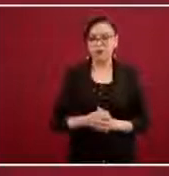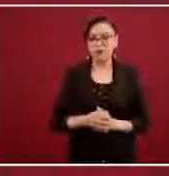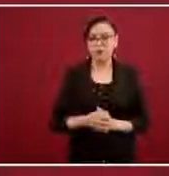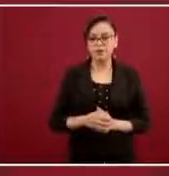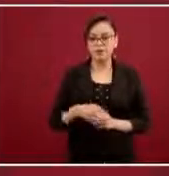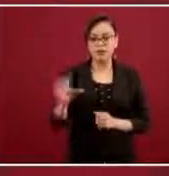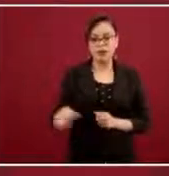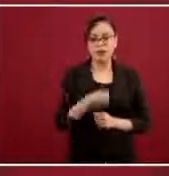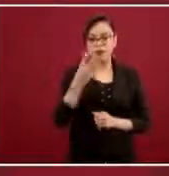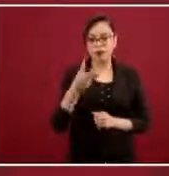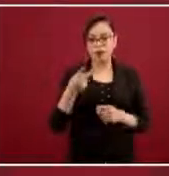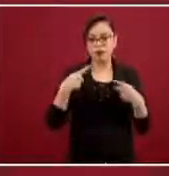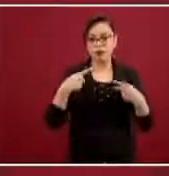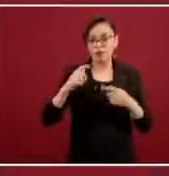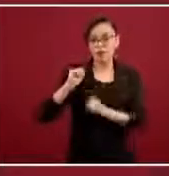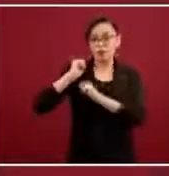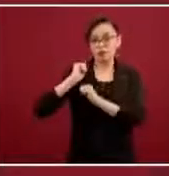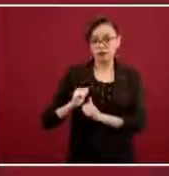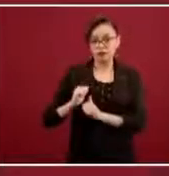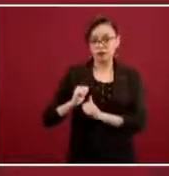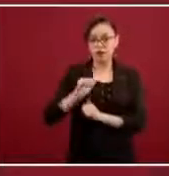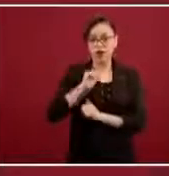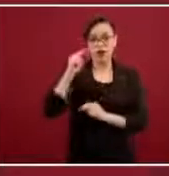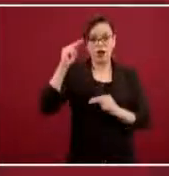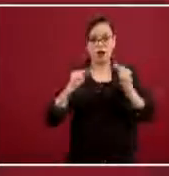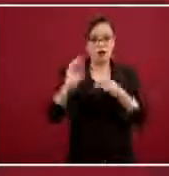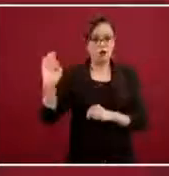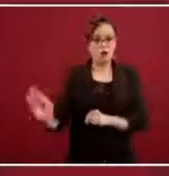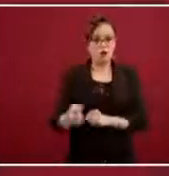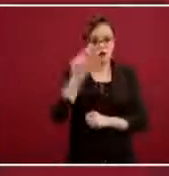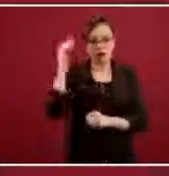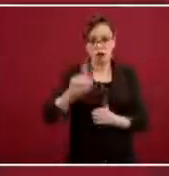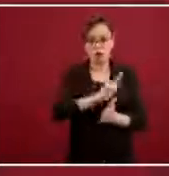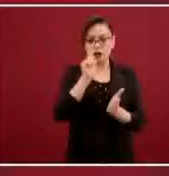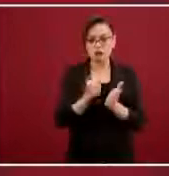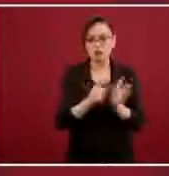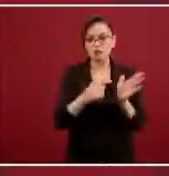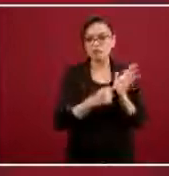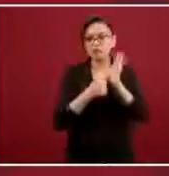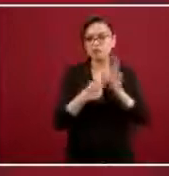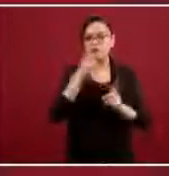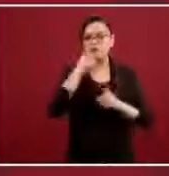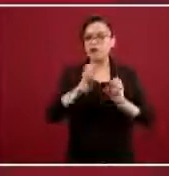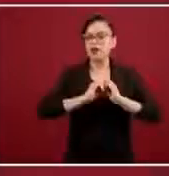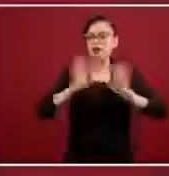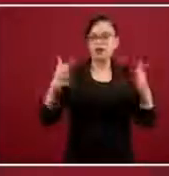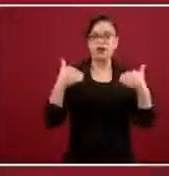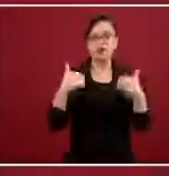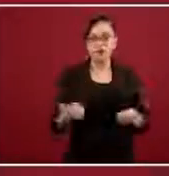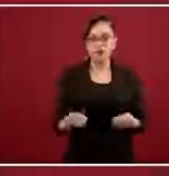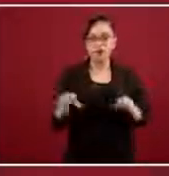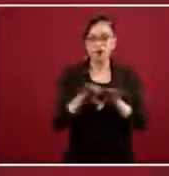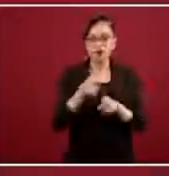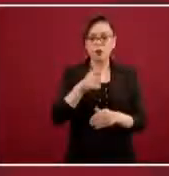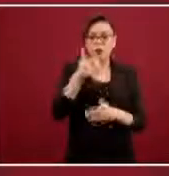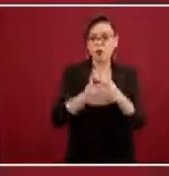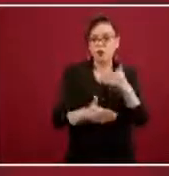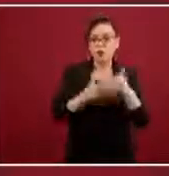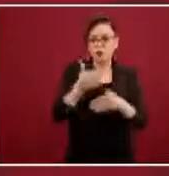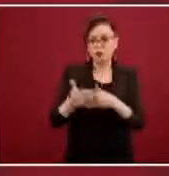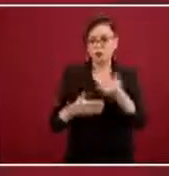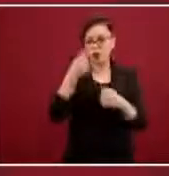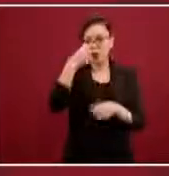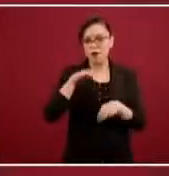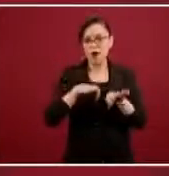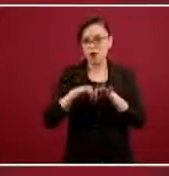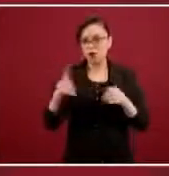3 autoridades de nivel federal. La ley es muy clara sobre cómo se ocurre el proceso de colaboración, esto que la